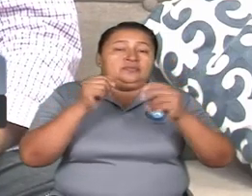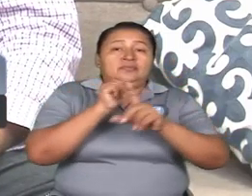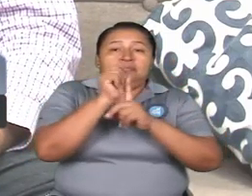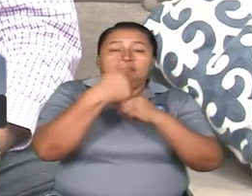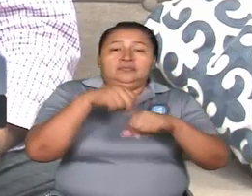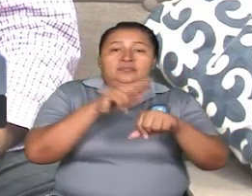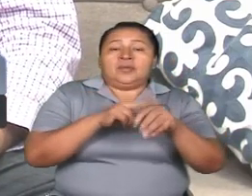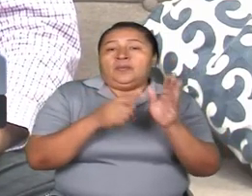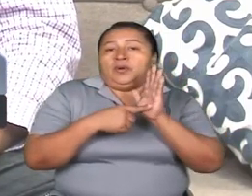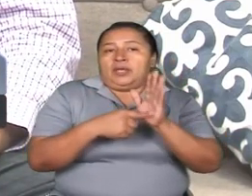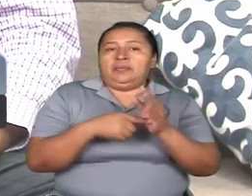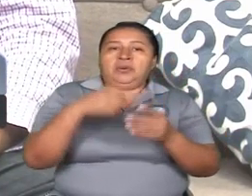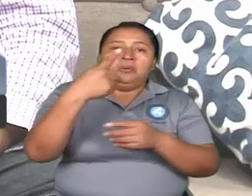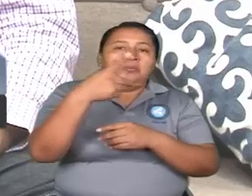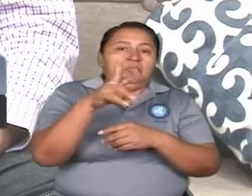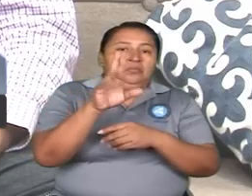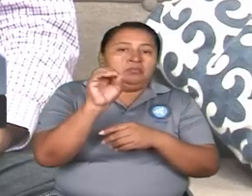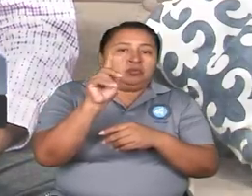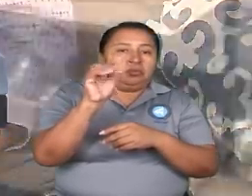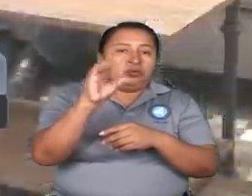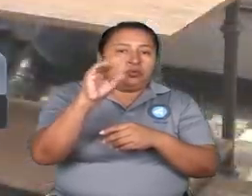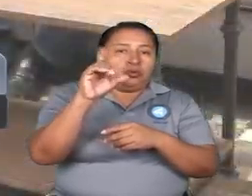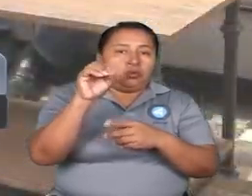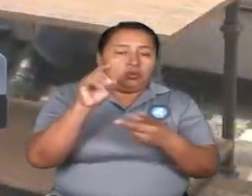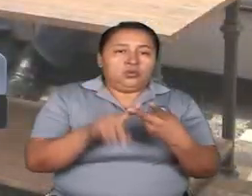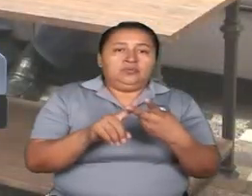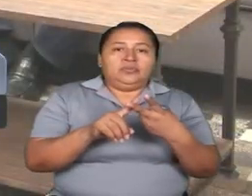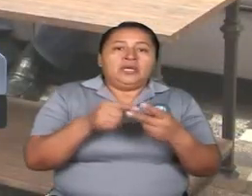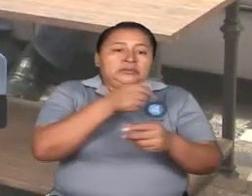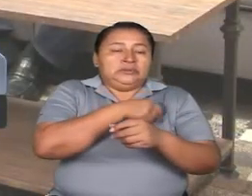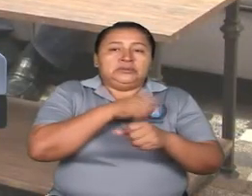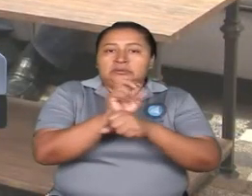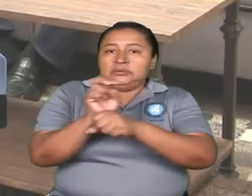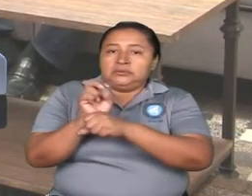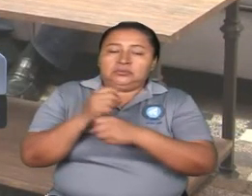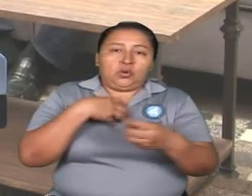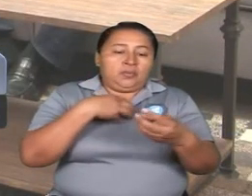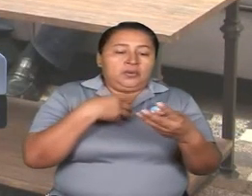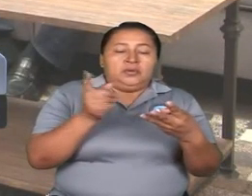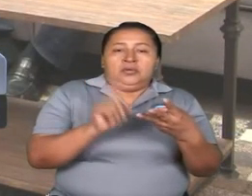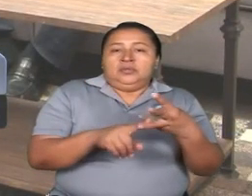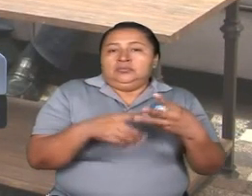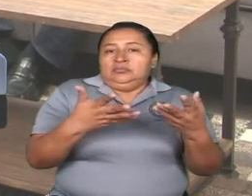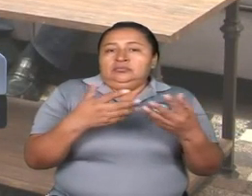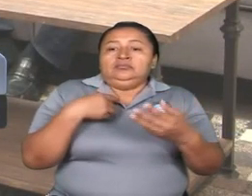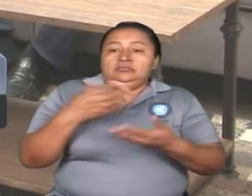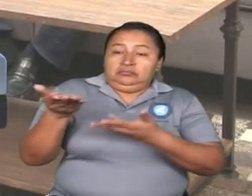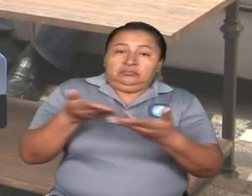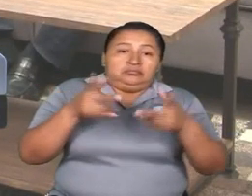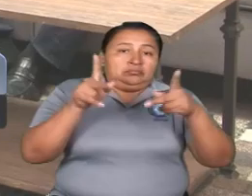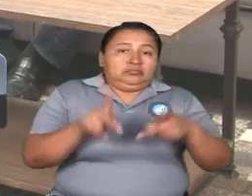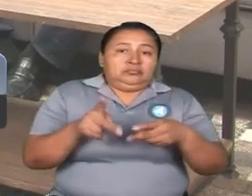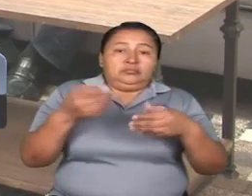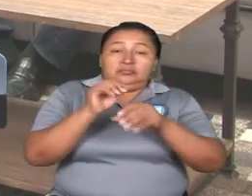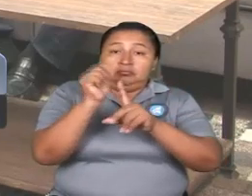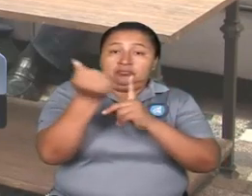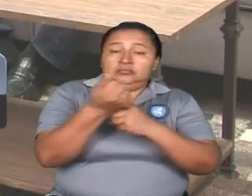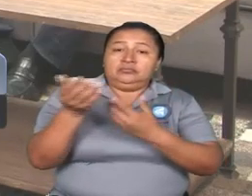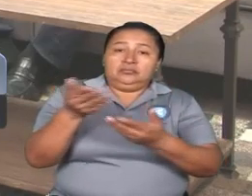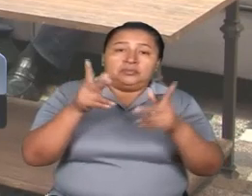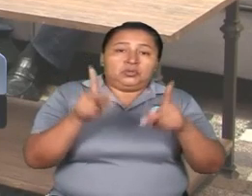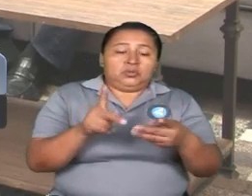por ejemplo, protocolo, por ejemplo, la seguridad interna, por ejemplo, la recepción de la Asamblea,